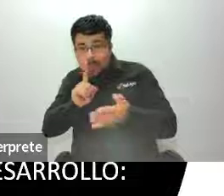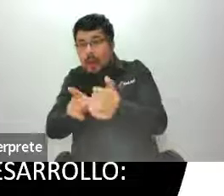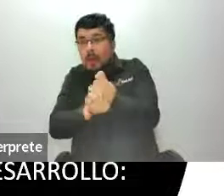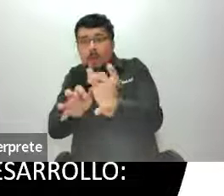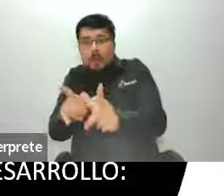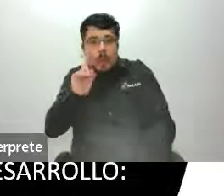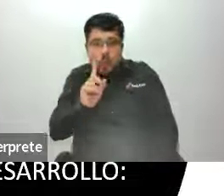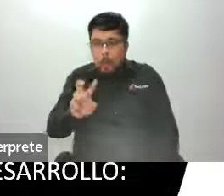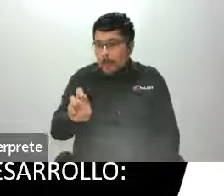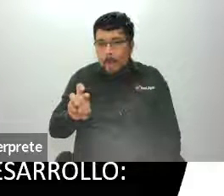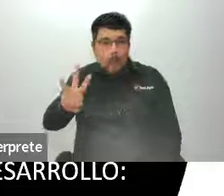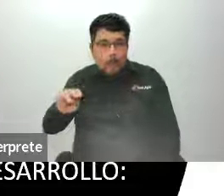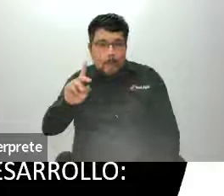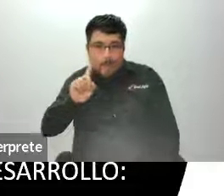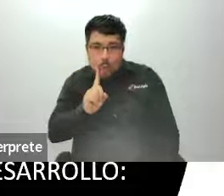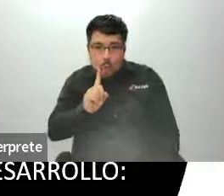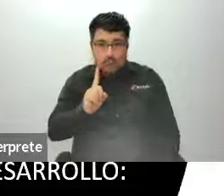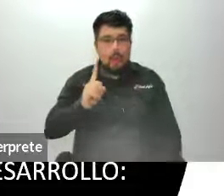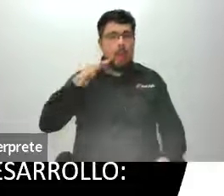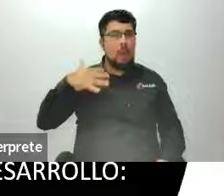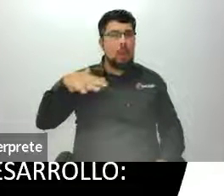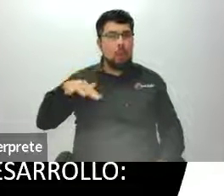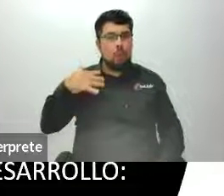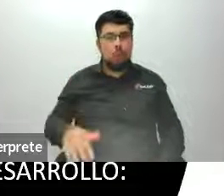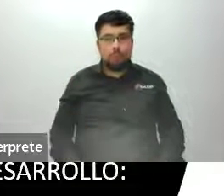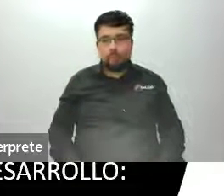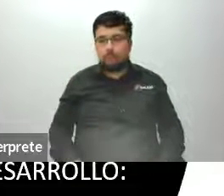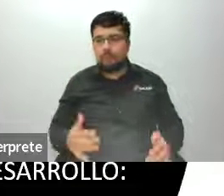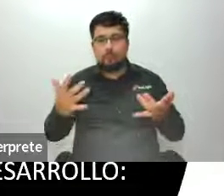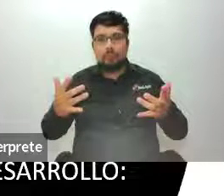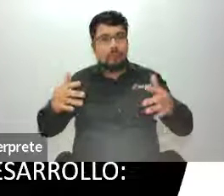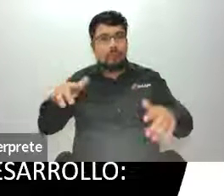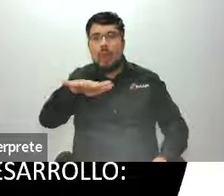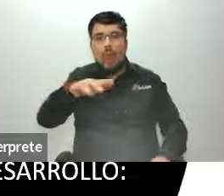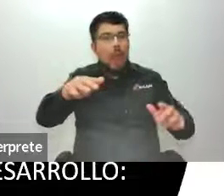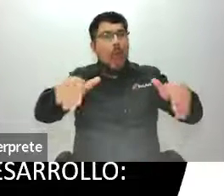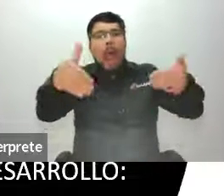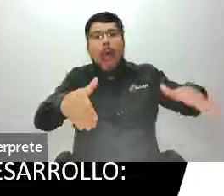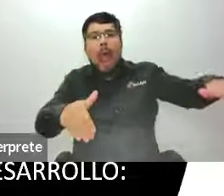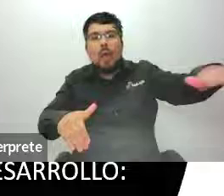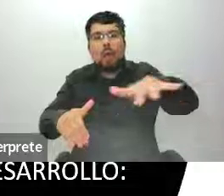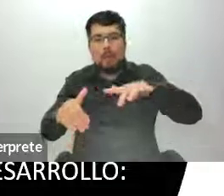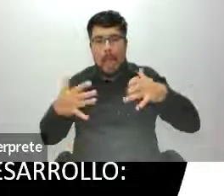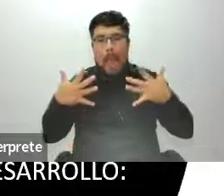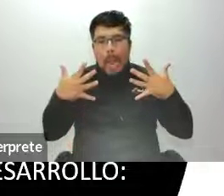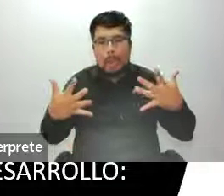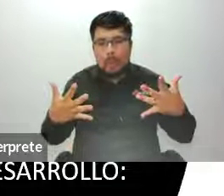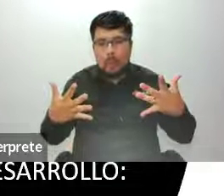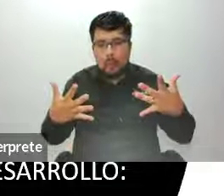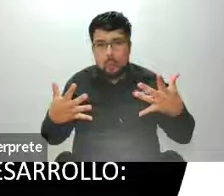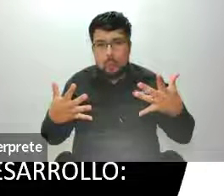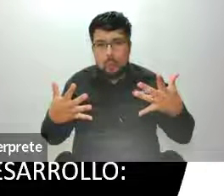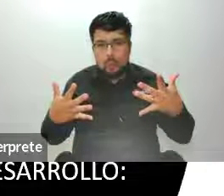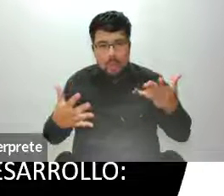Es muy importante también saber qué actitud tiene el entorno respecto a la lengua. Si ese entorno piensa que la lengua de señas es